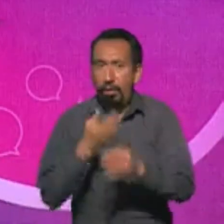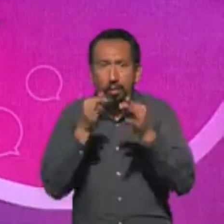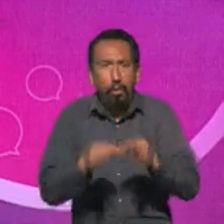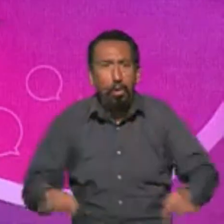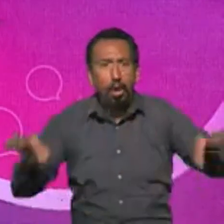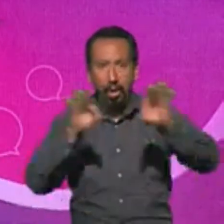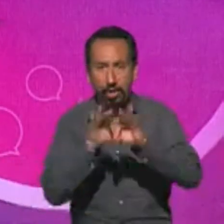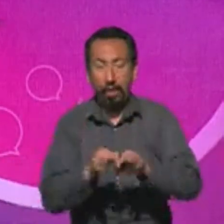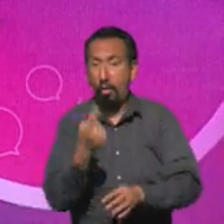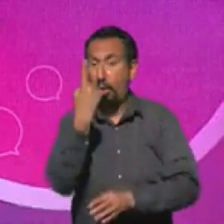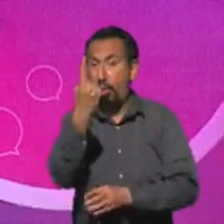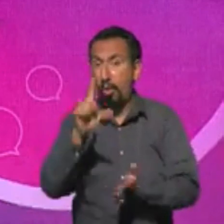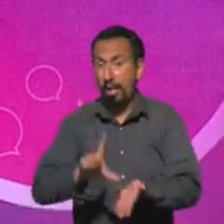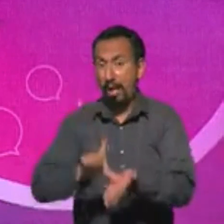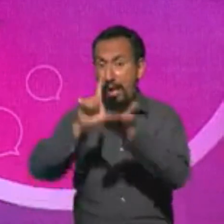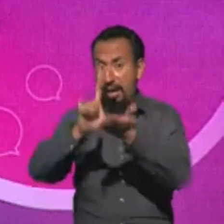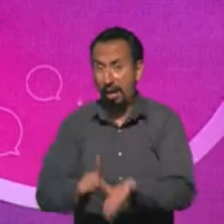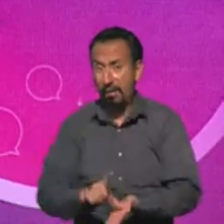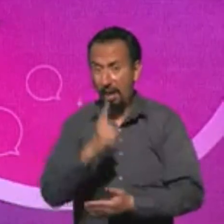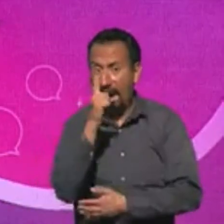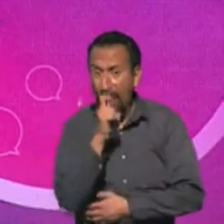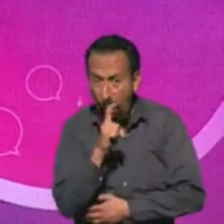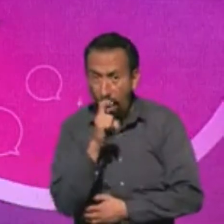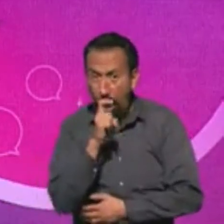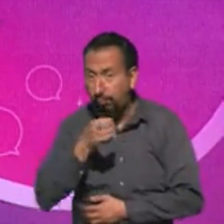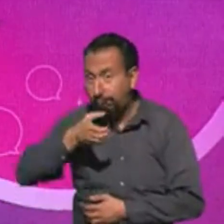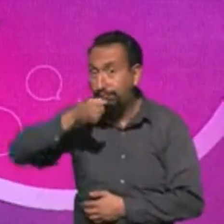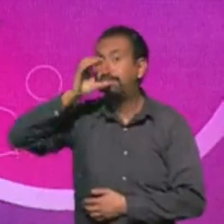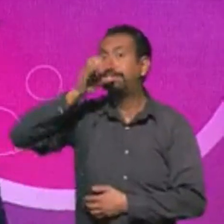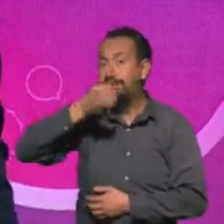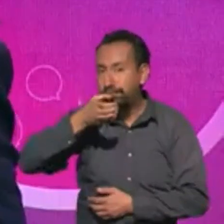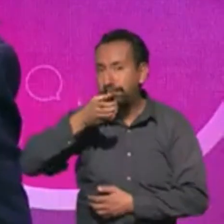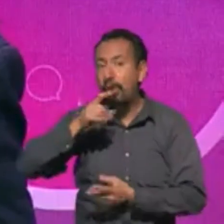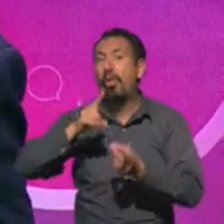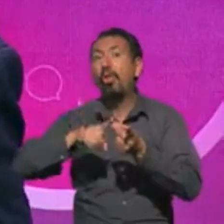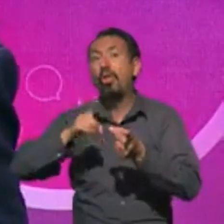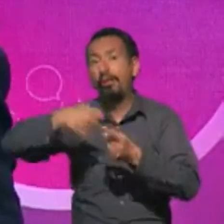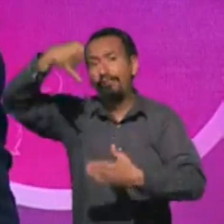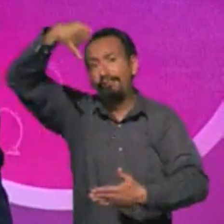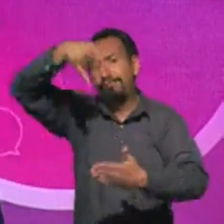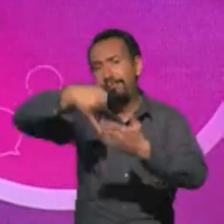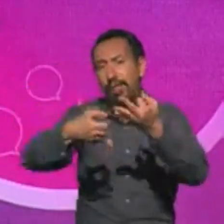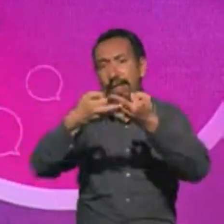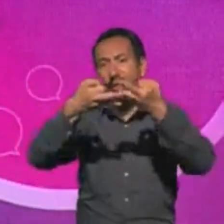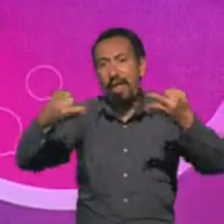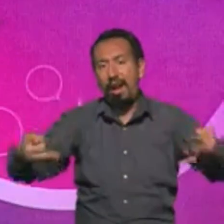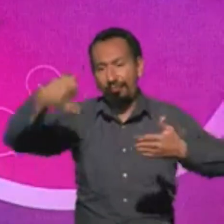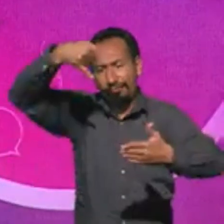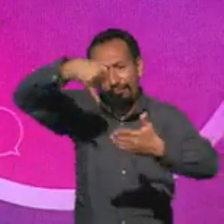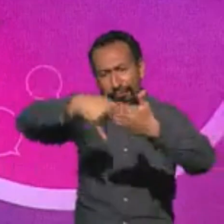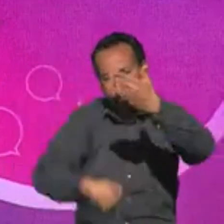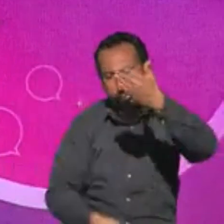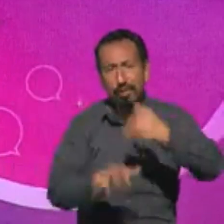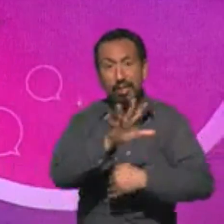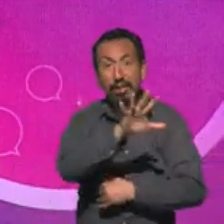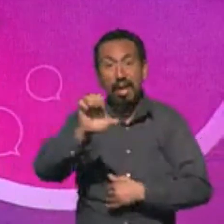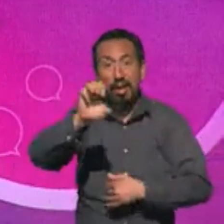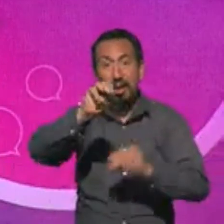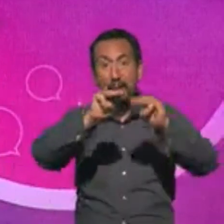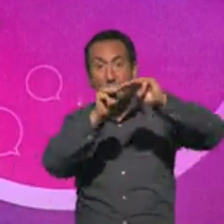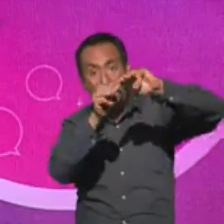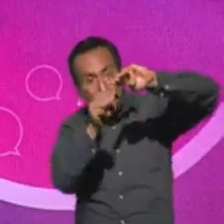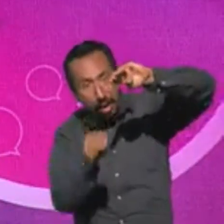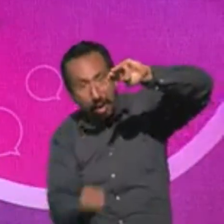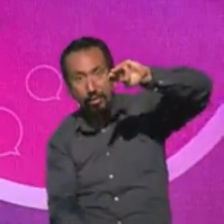sacar un litro de agua potable tenemos que perforar memo a 500 Met de profundidad ya estamos extrayendo